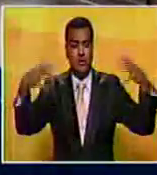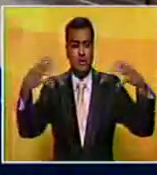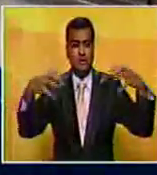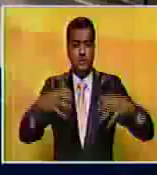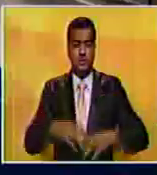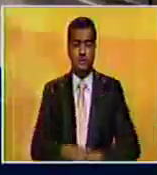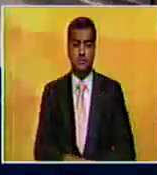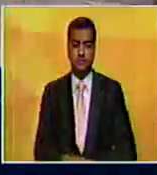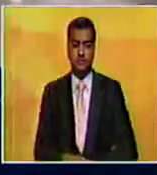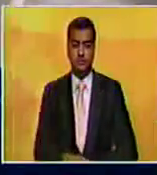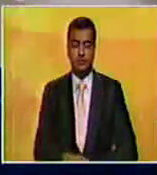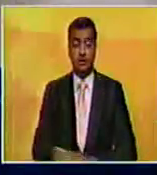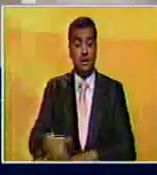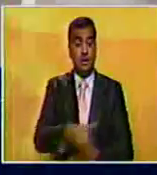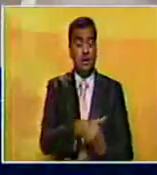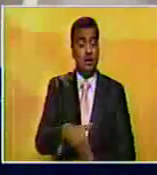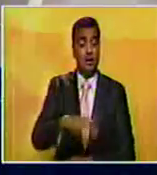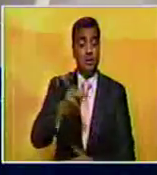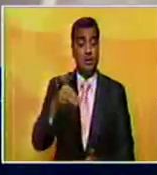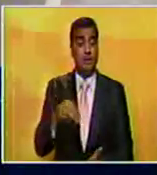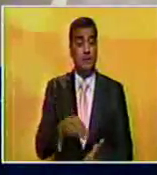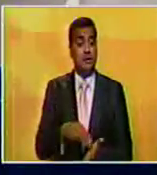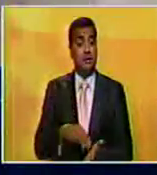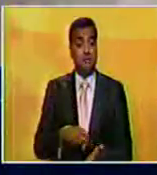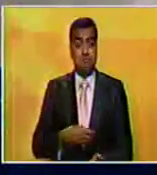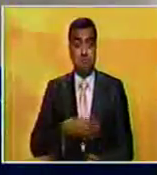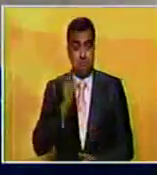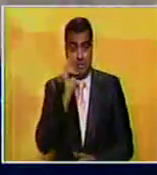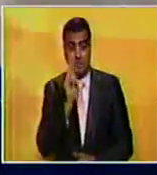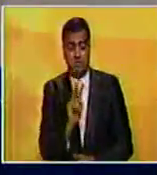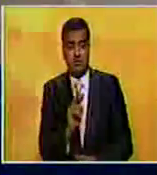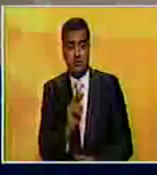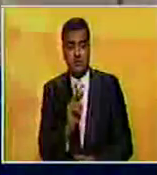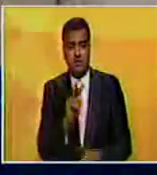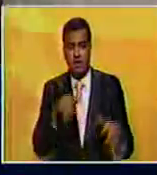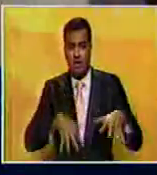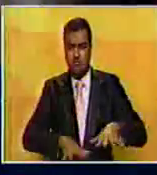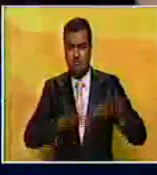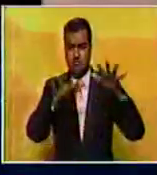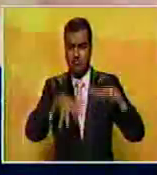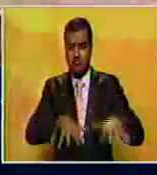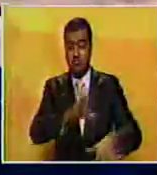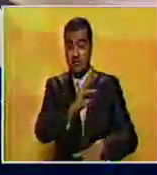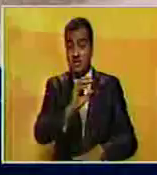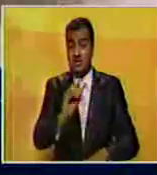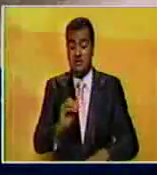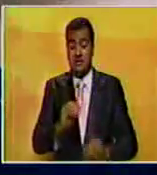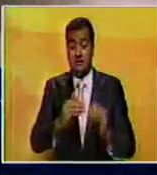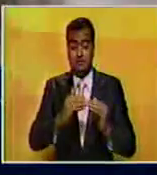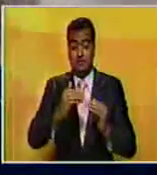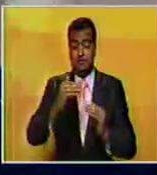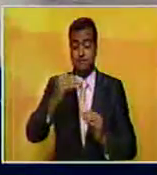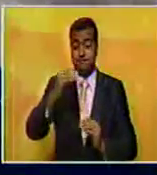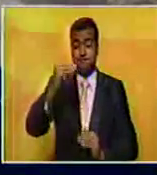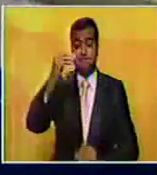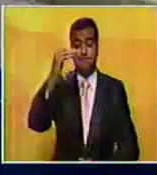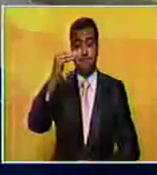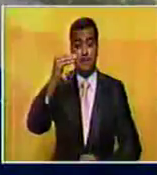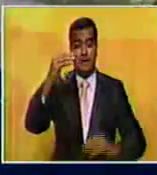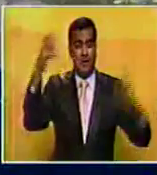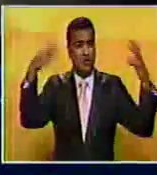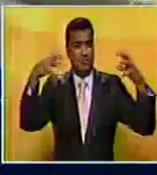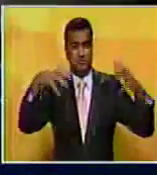Irma. Las calles de Miami Beach quedaron irreconocibles, con una marejada que superó los 60 centímetros de altura y vientos